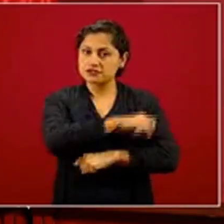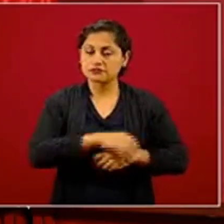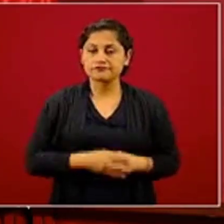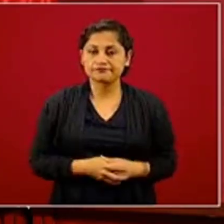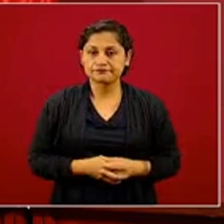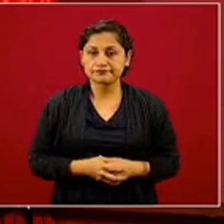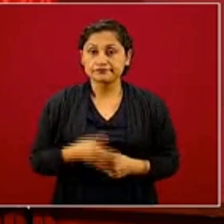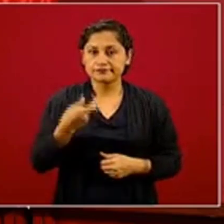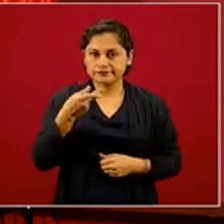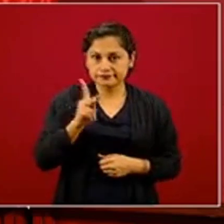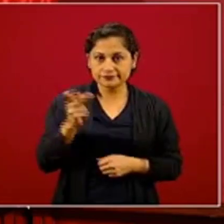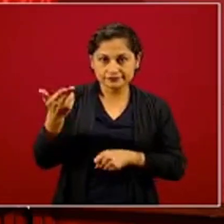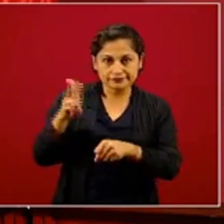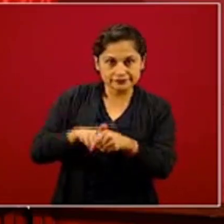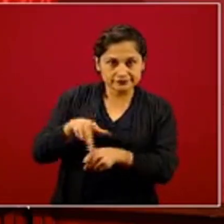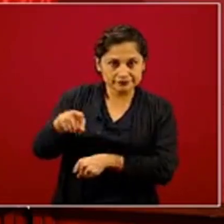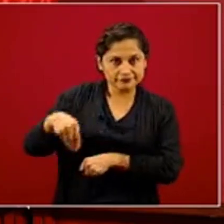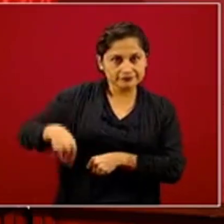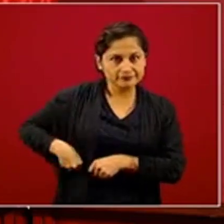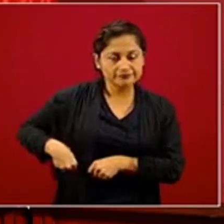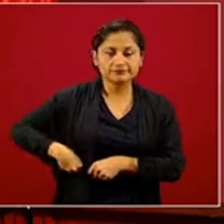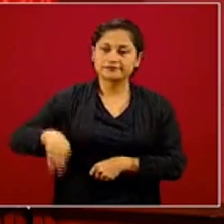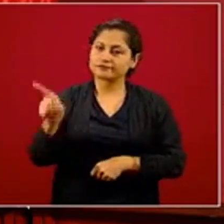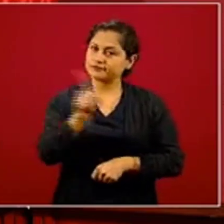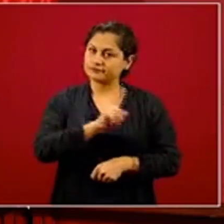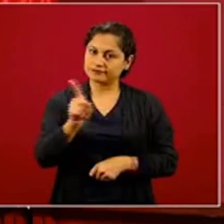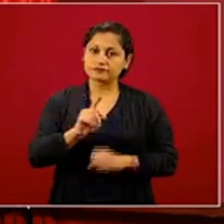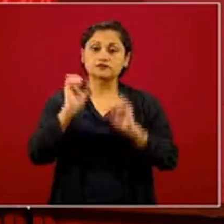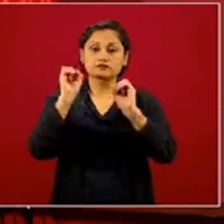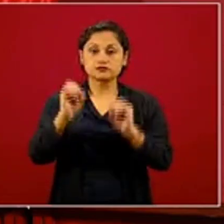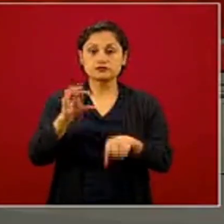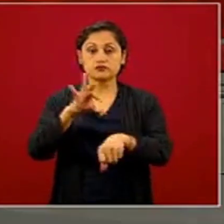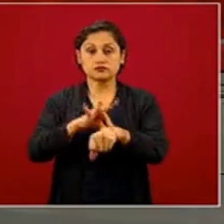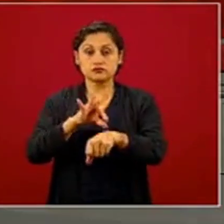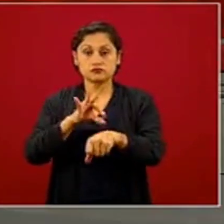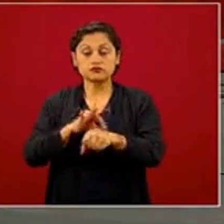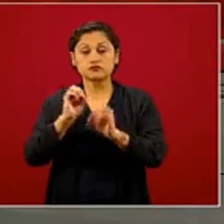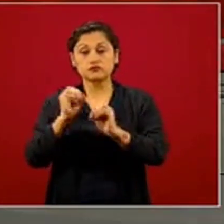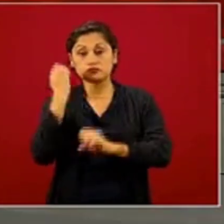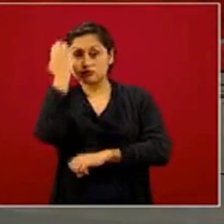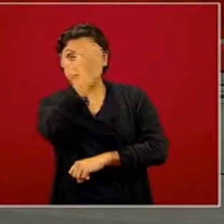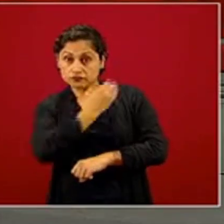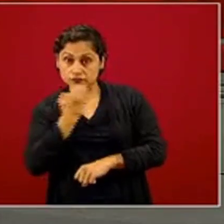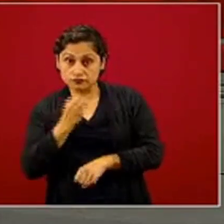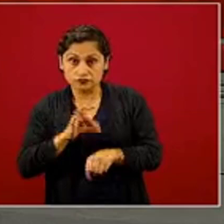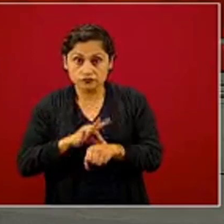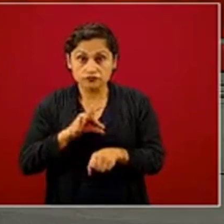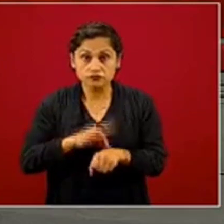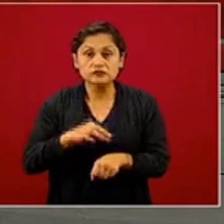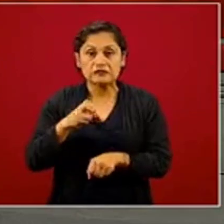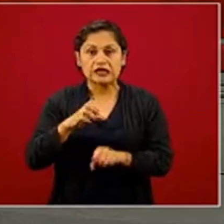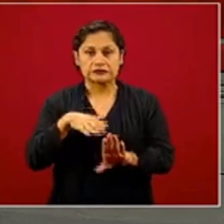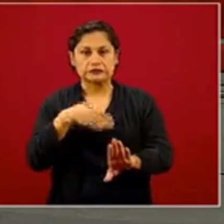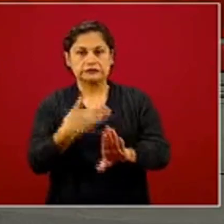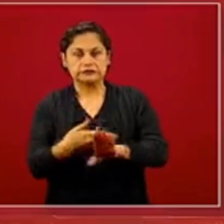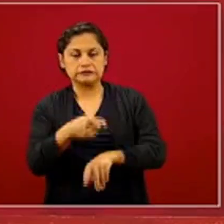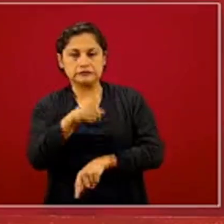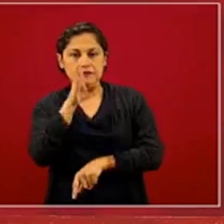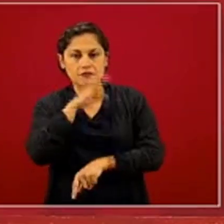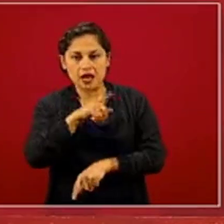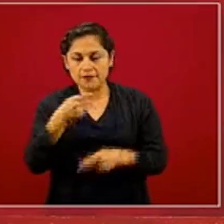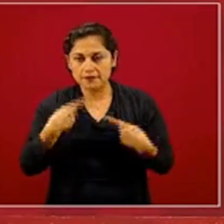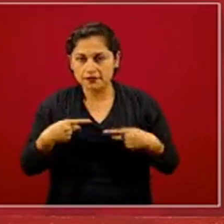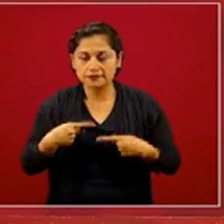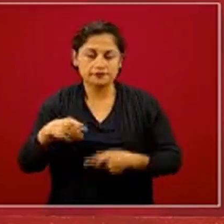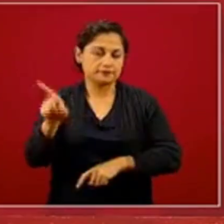que el hospital le cause daño, no es que la atención médica o la valoración le causen daño, es que la enfermedad ha